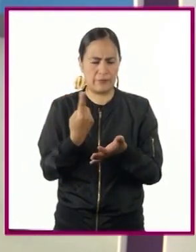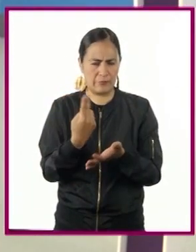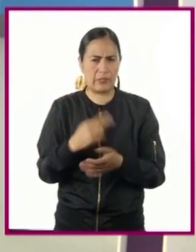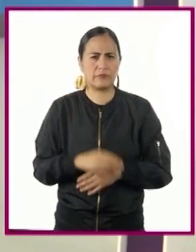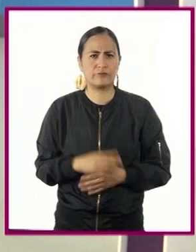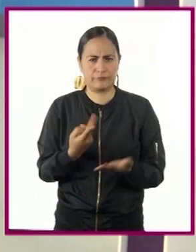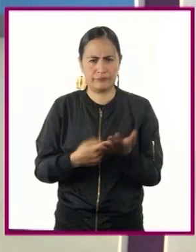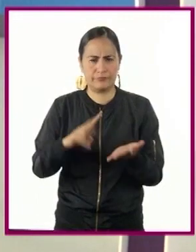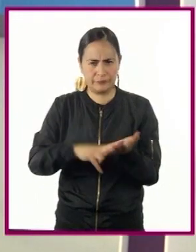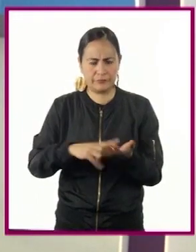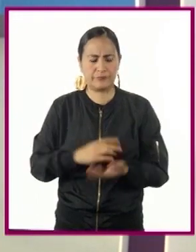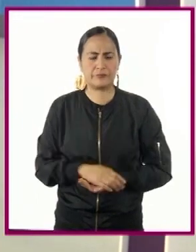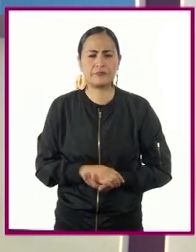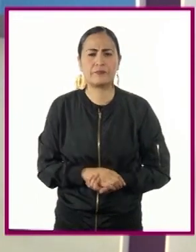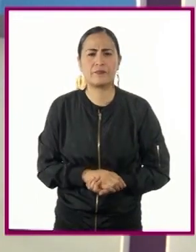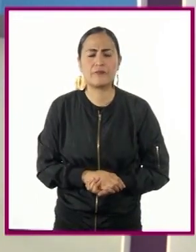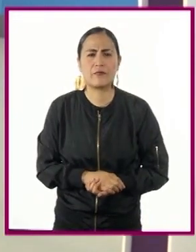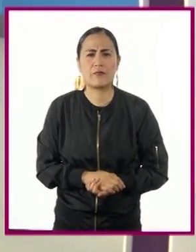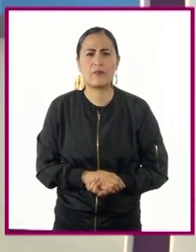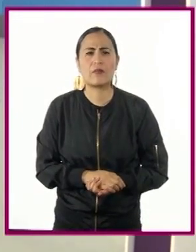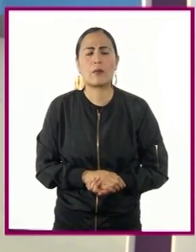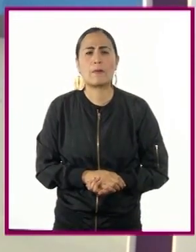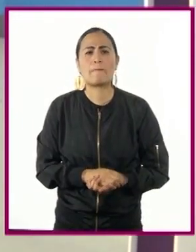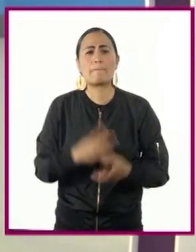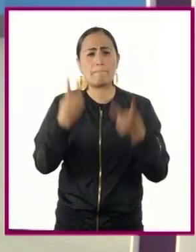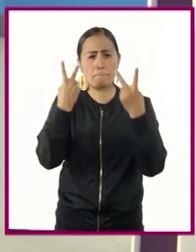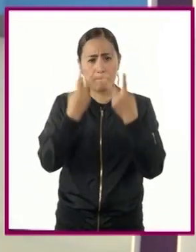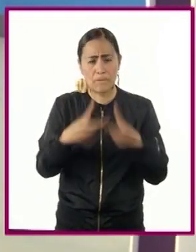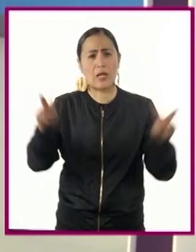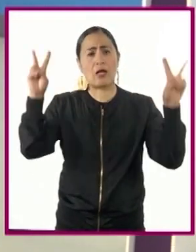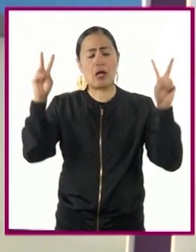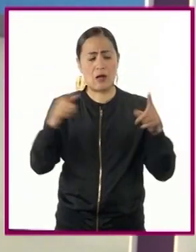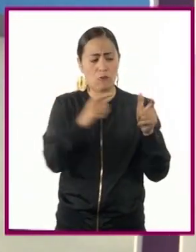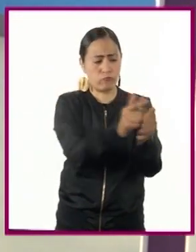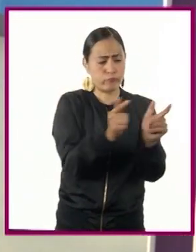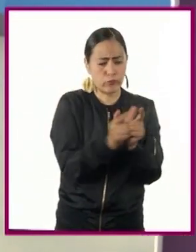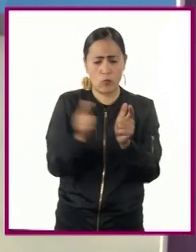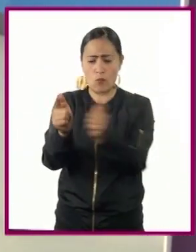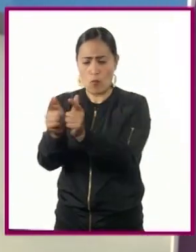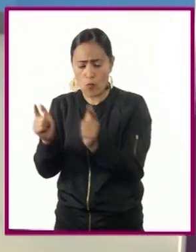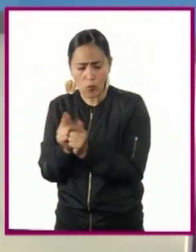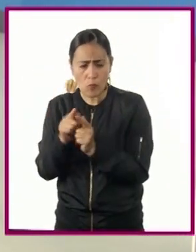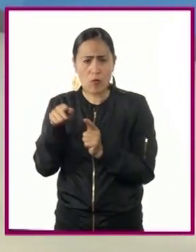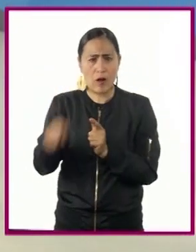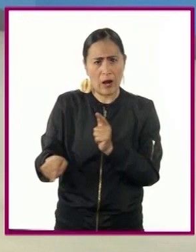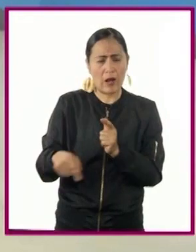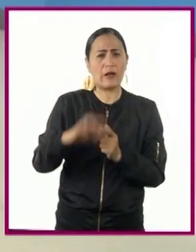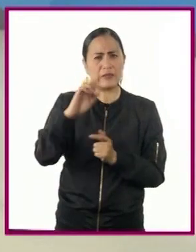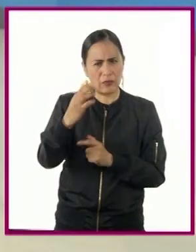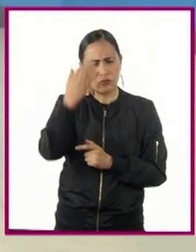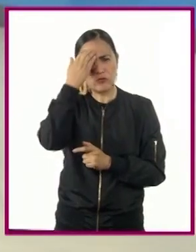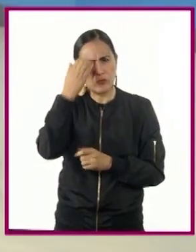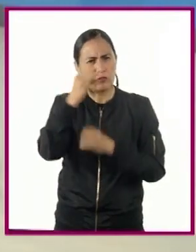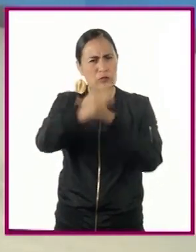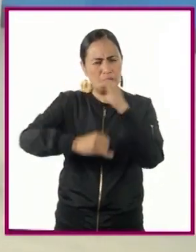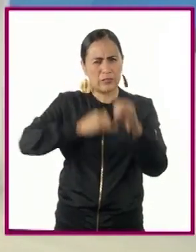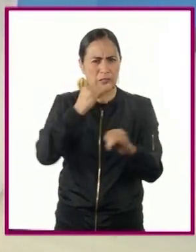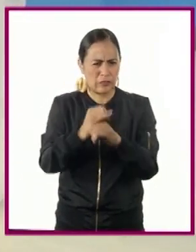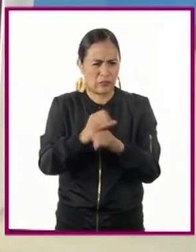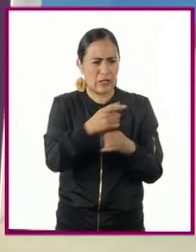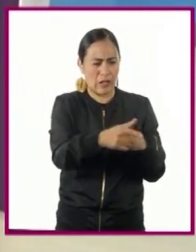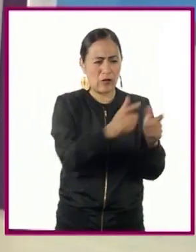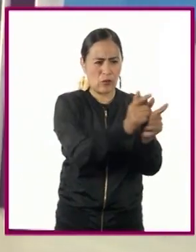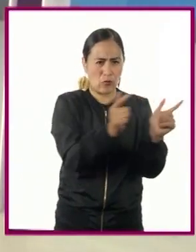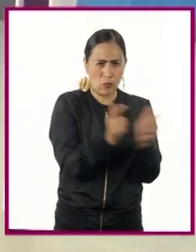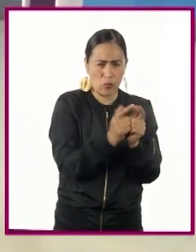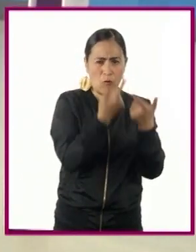Para conseguir la victoria, ambos bandos buscaron el reconocimiento internacional, firmando los liberales con Estados Unidos de